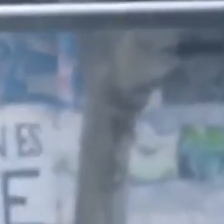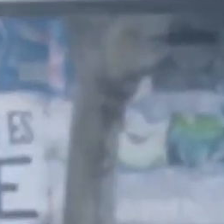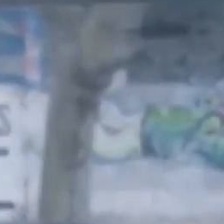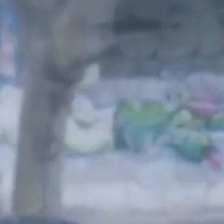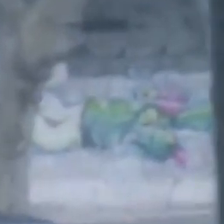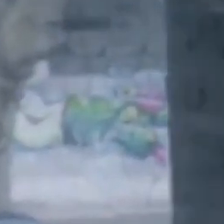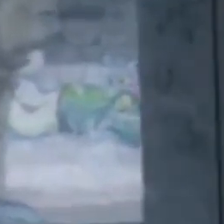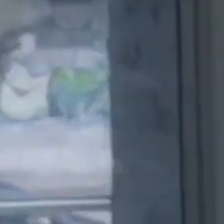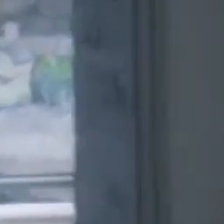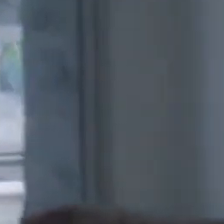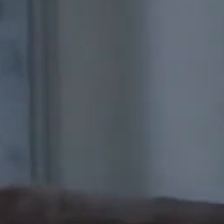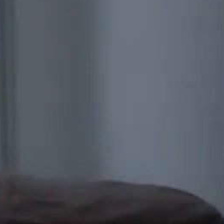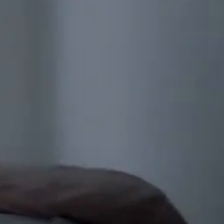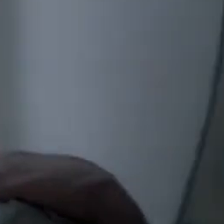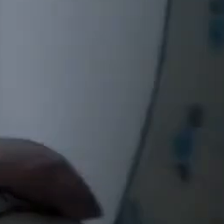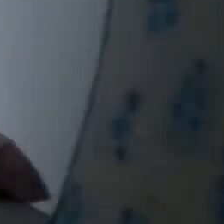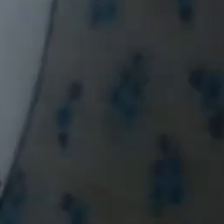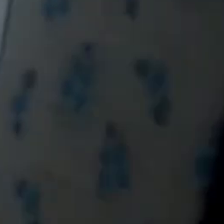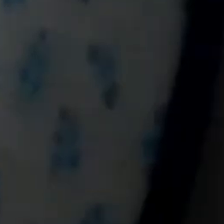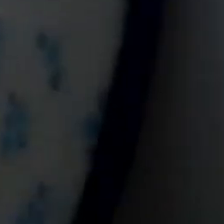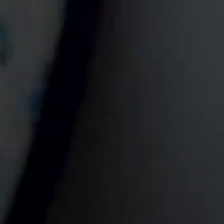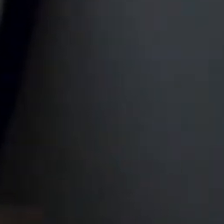Ah, sí